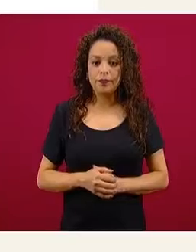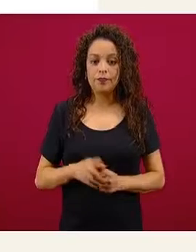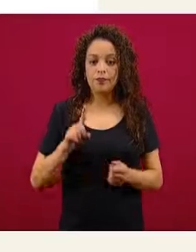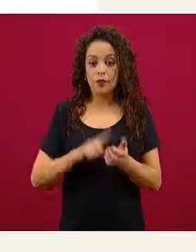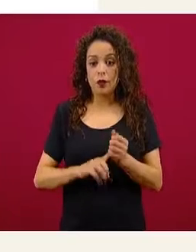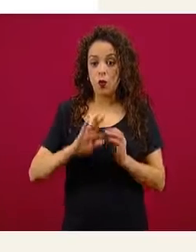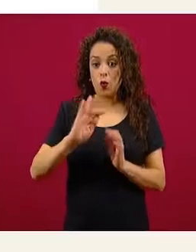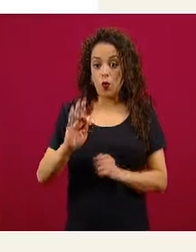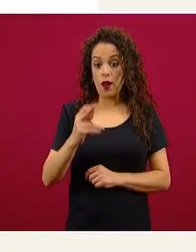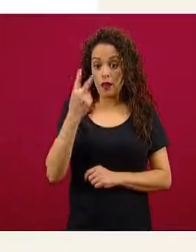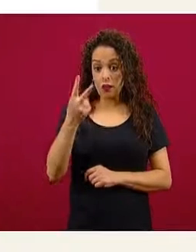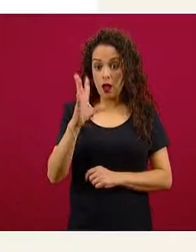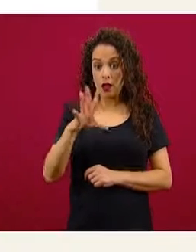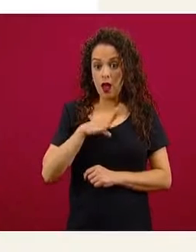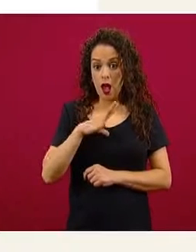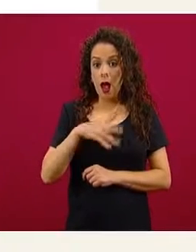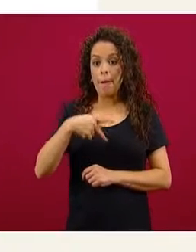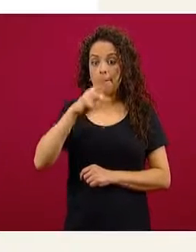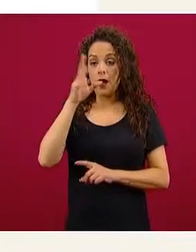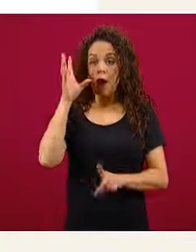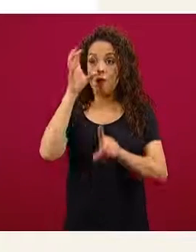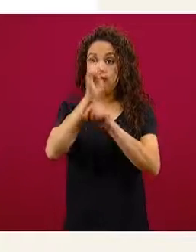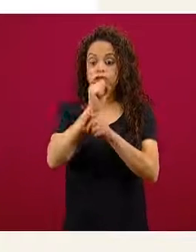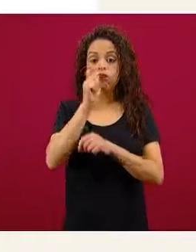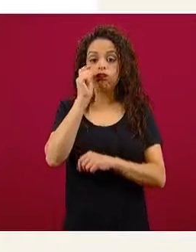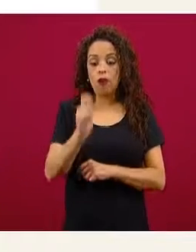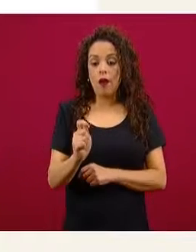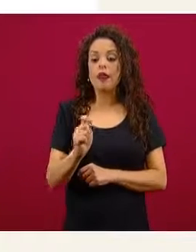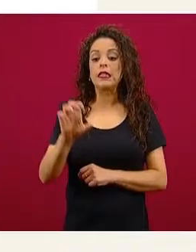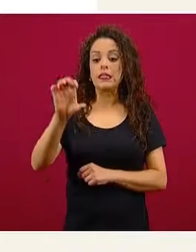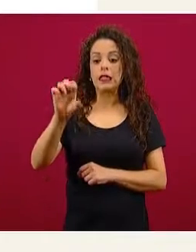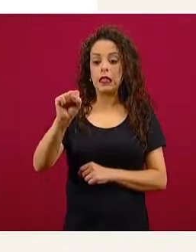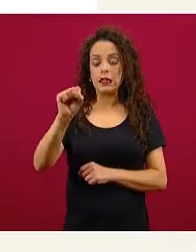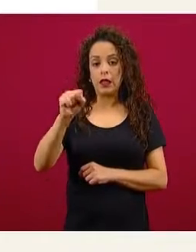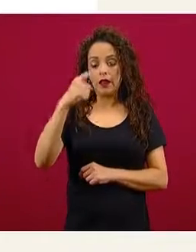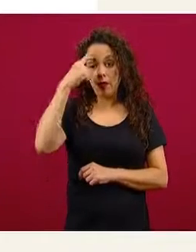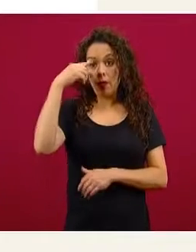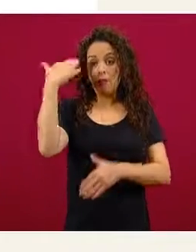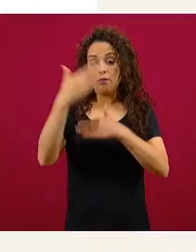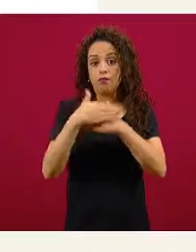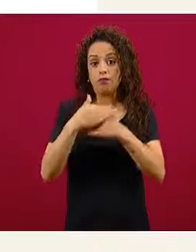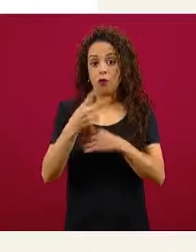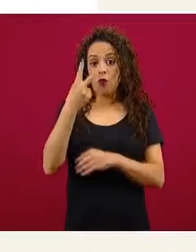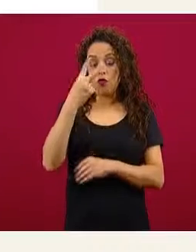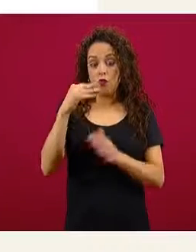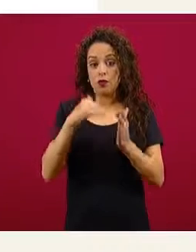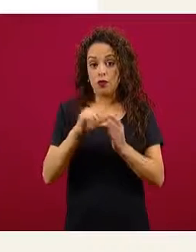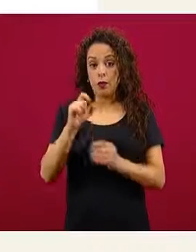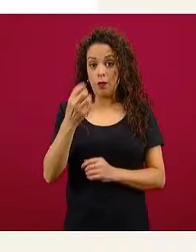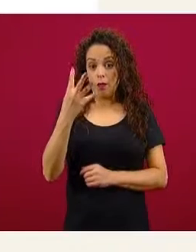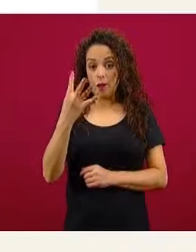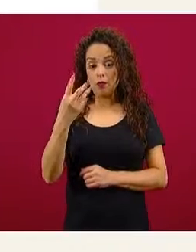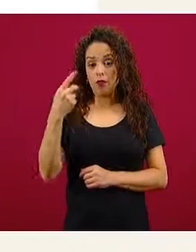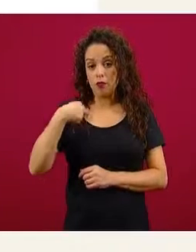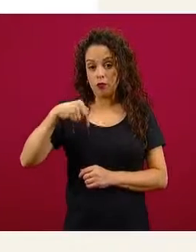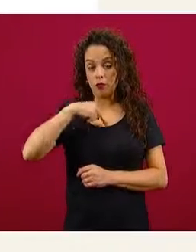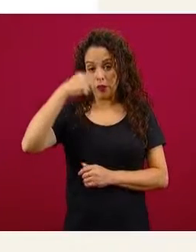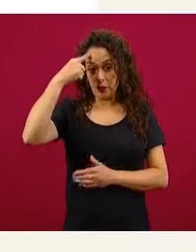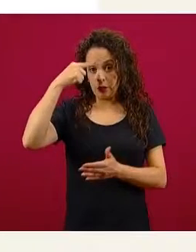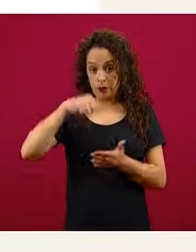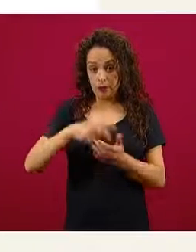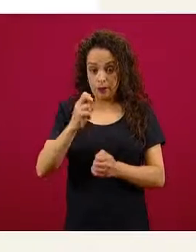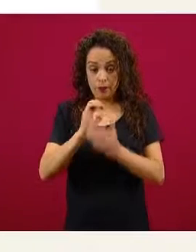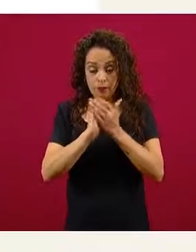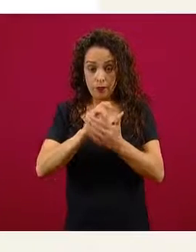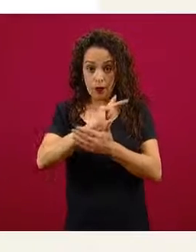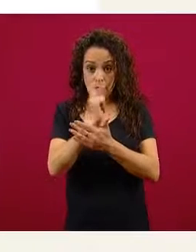de 60 que se tenía prevista para el 2024. Tenemos previsto que esto se va a alcanzar. El programa de tandas,